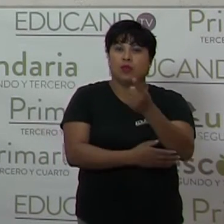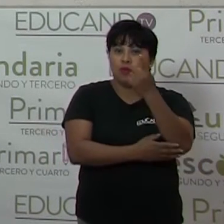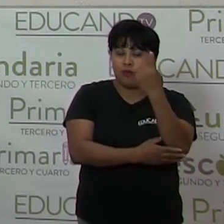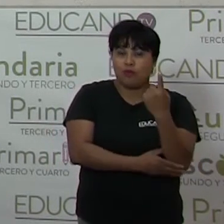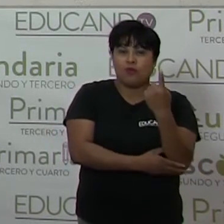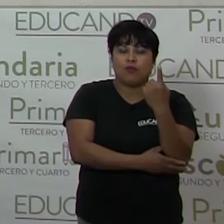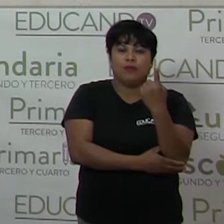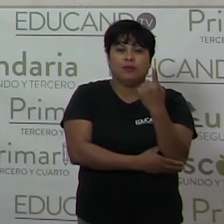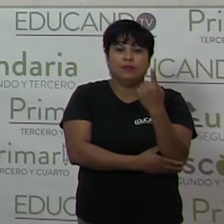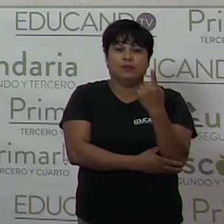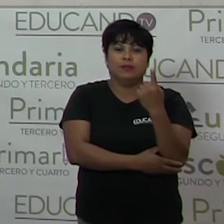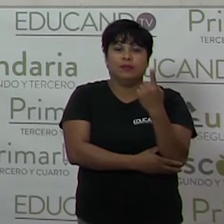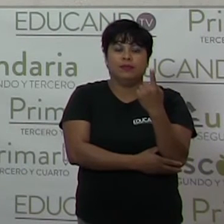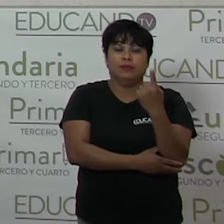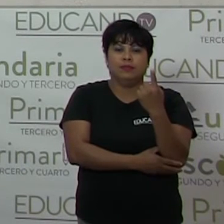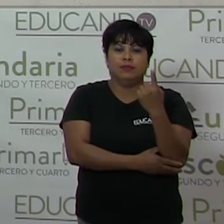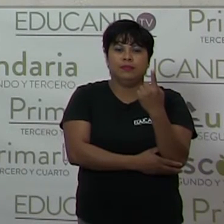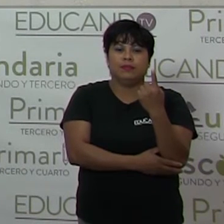1